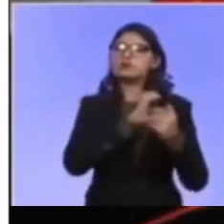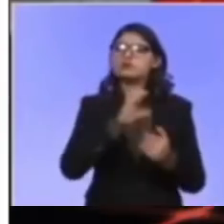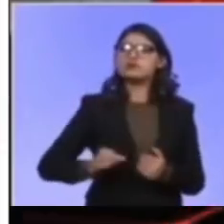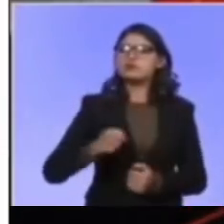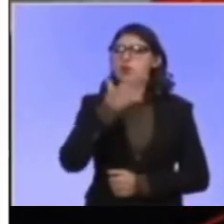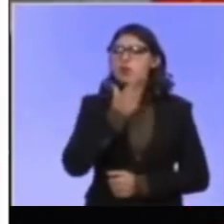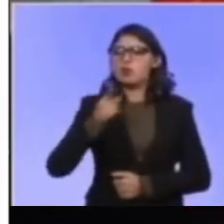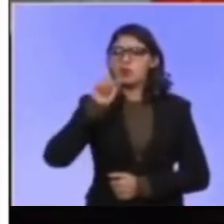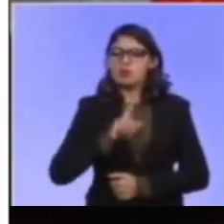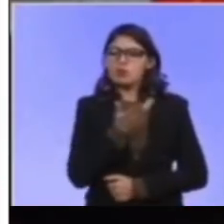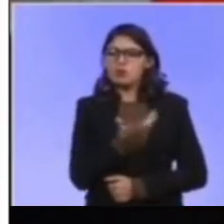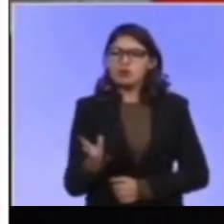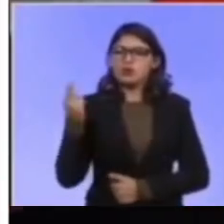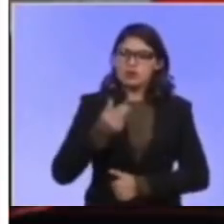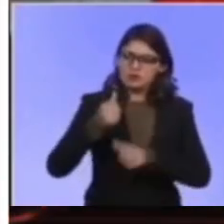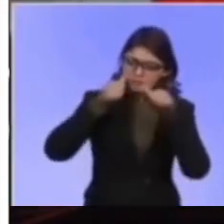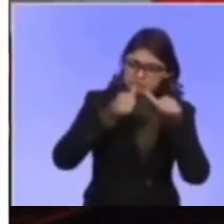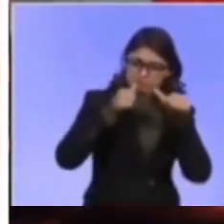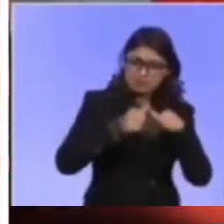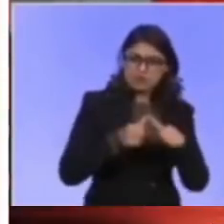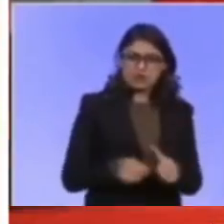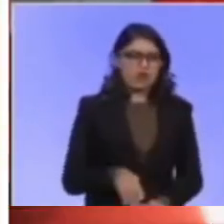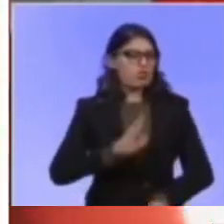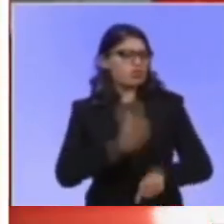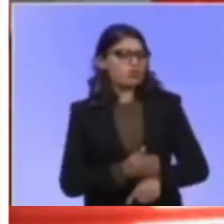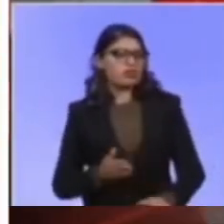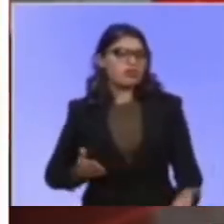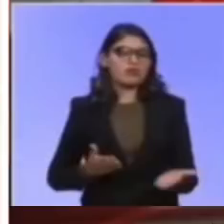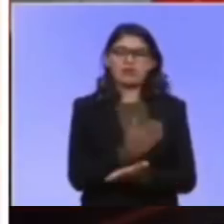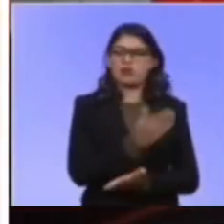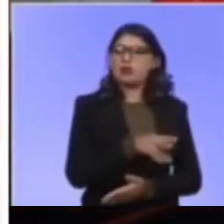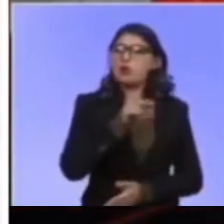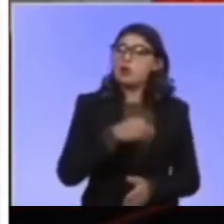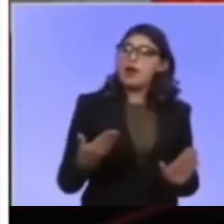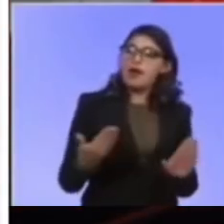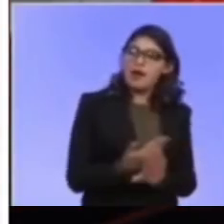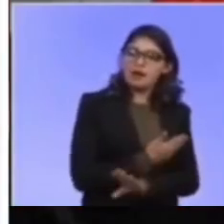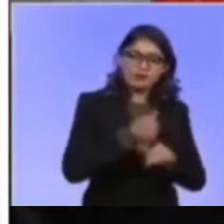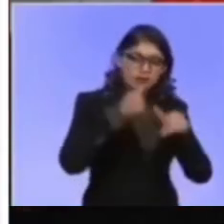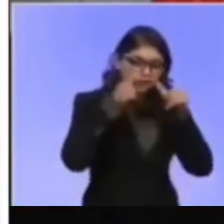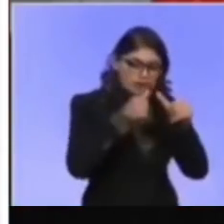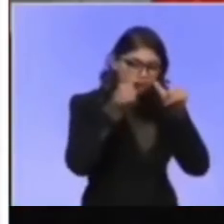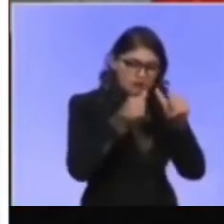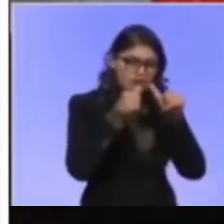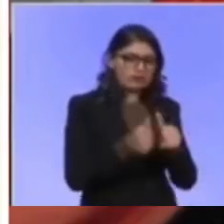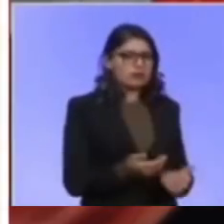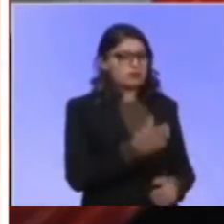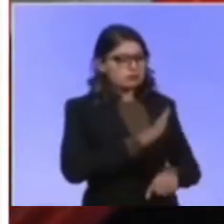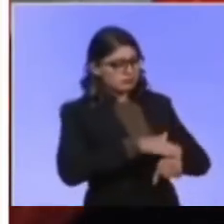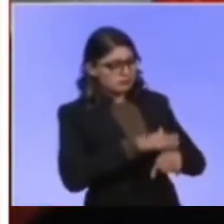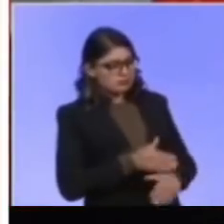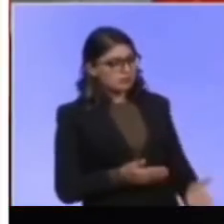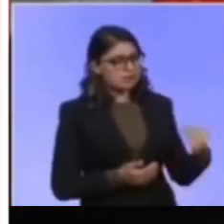precandidatos y candidatos y hacer uso de los recursos legales a los que tienen derecho